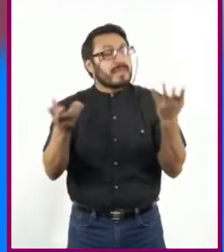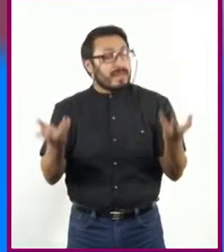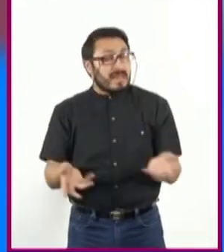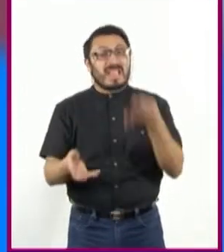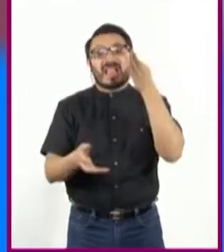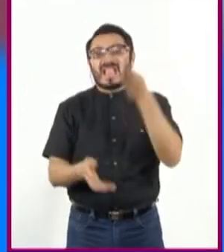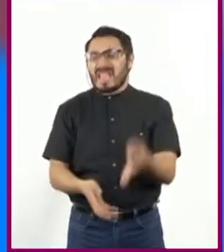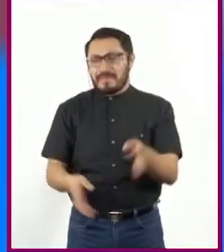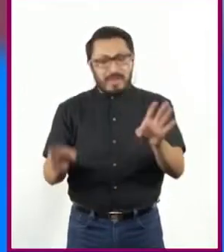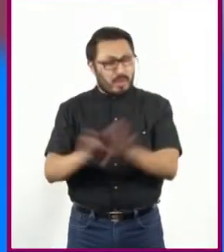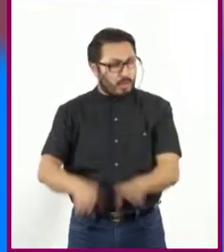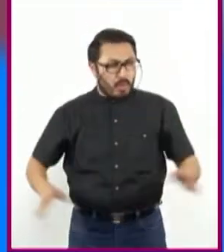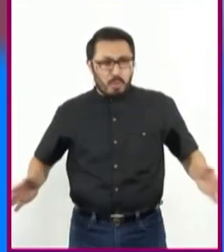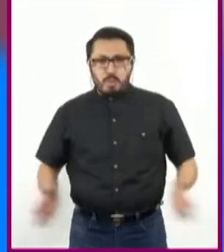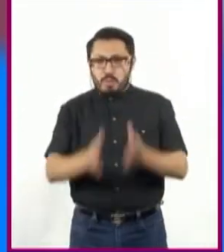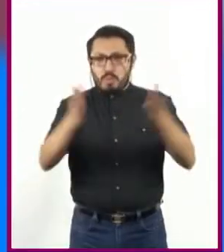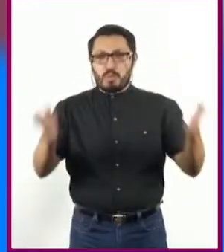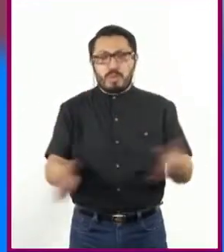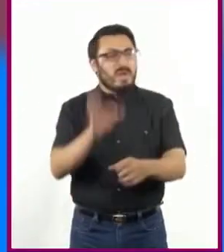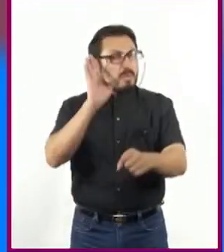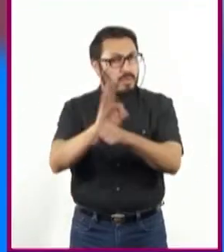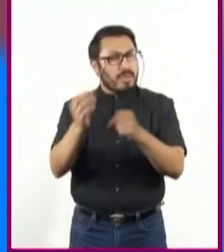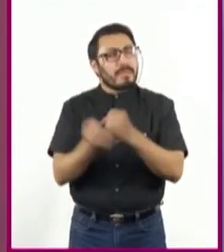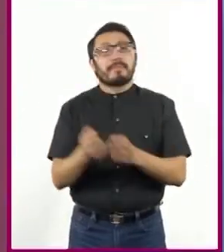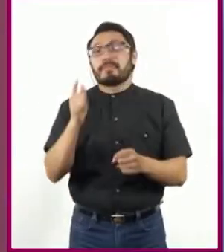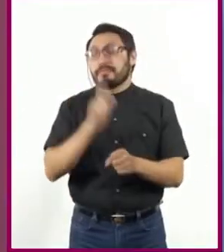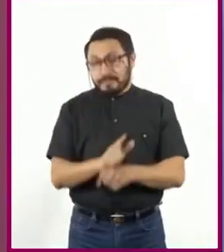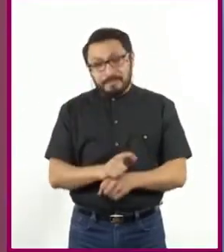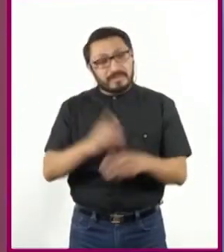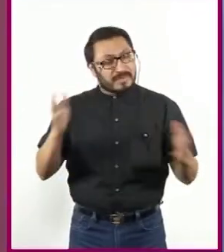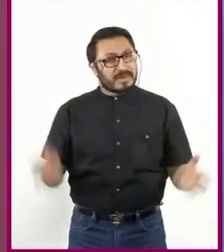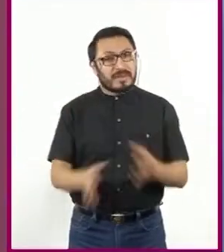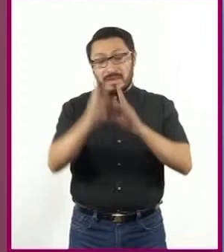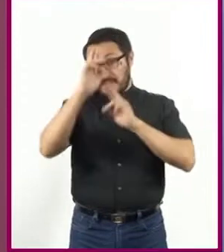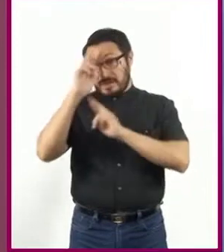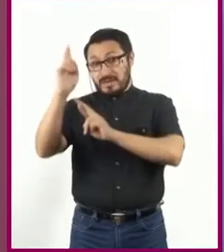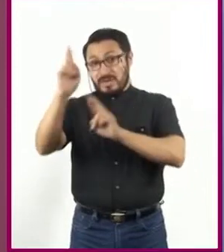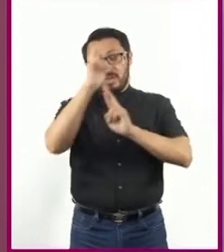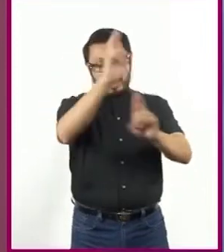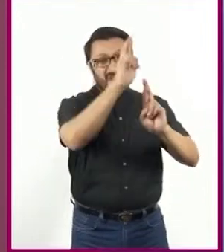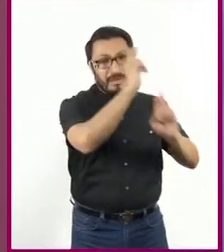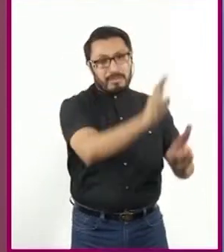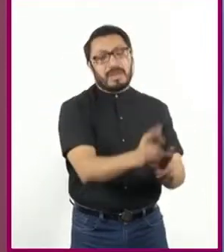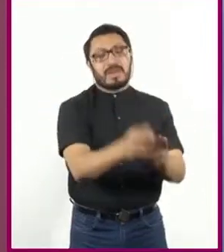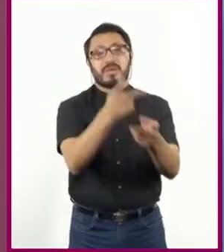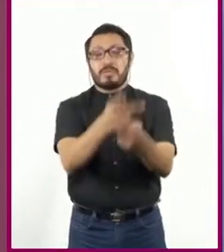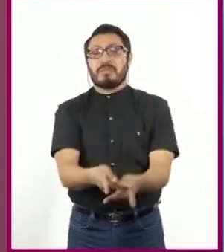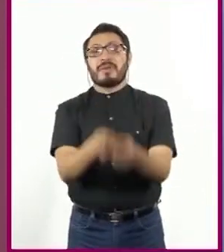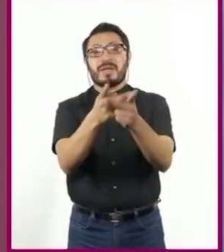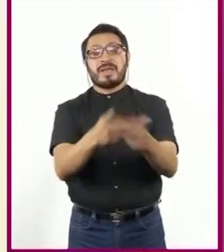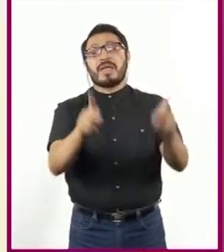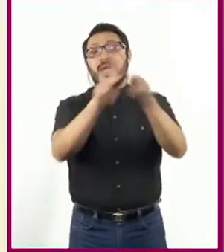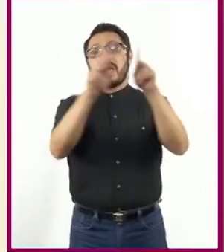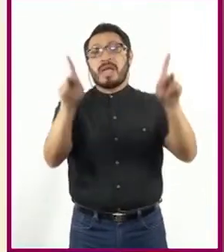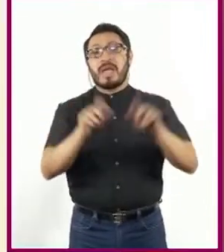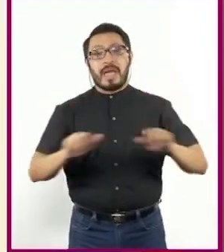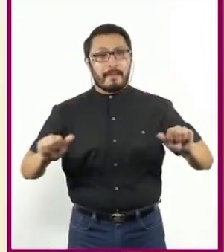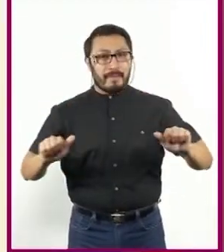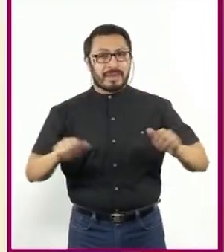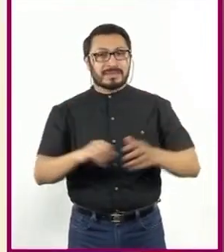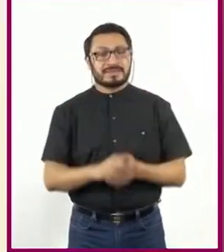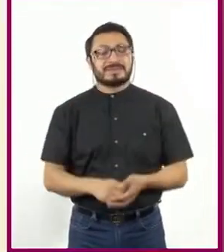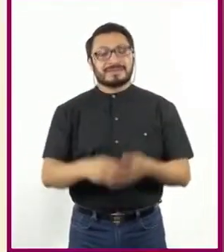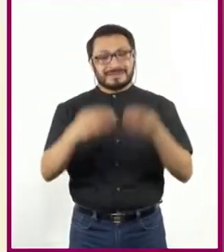papel activo y productivo en la sociedad, fomentando el respeto, la tolerancia y la paz. Veamos